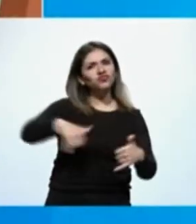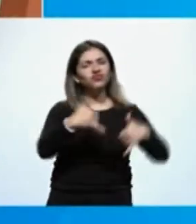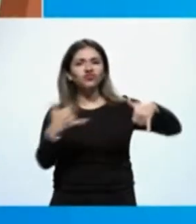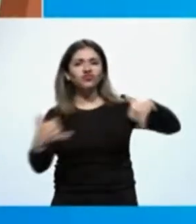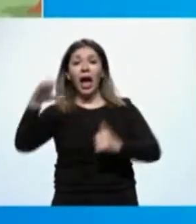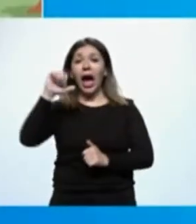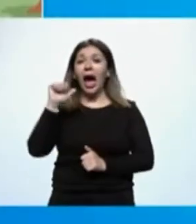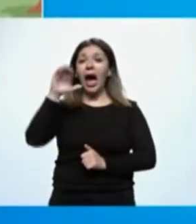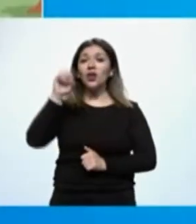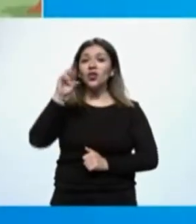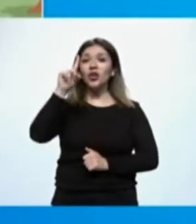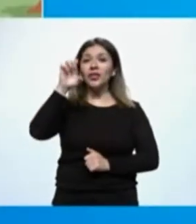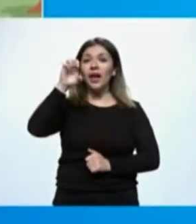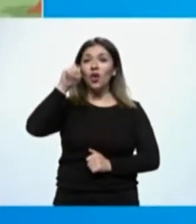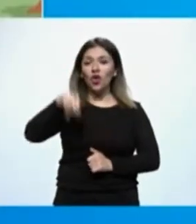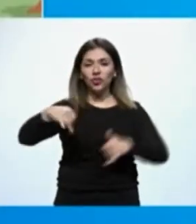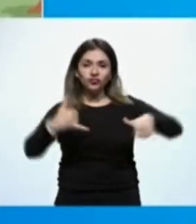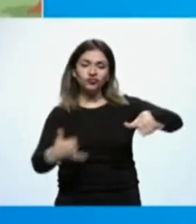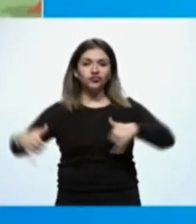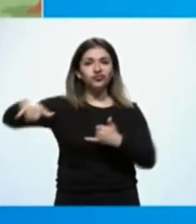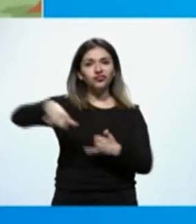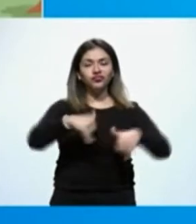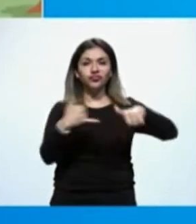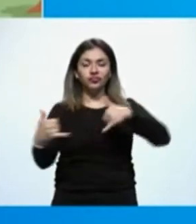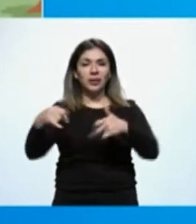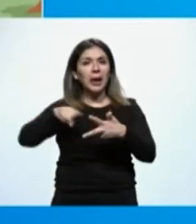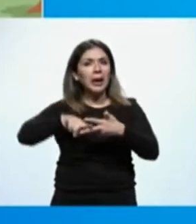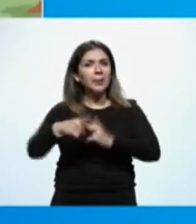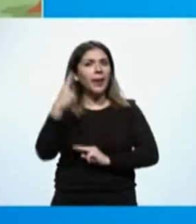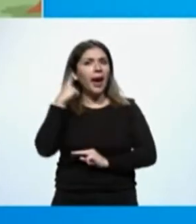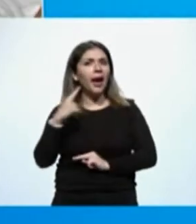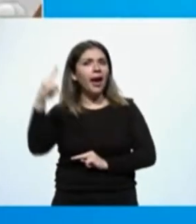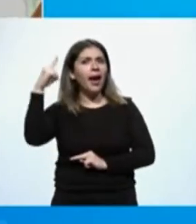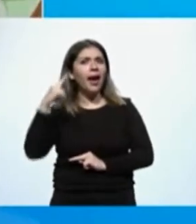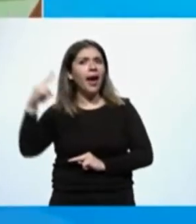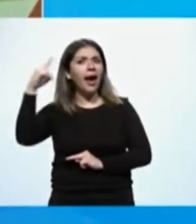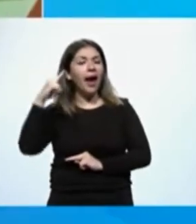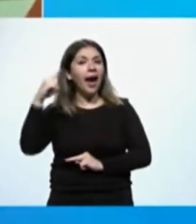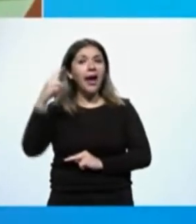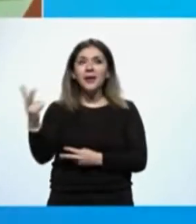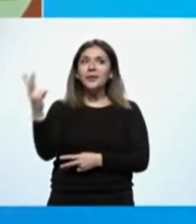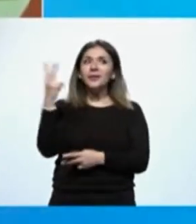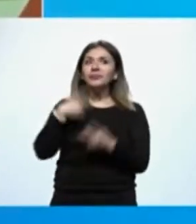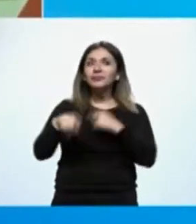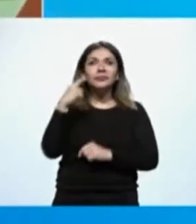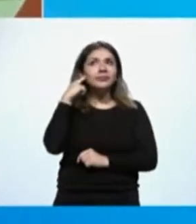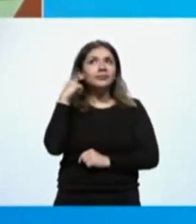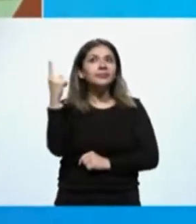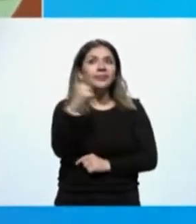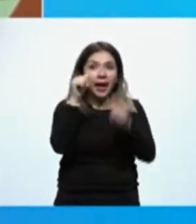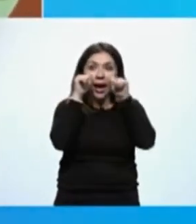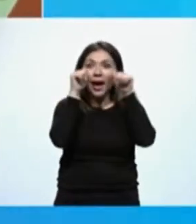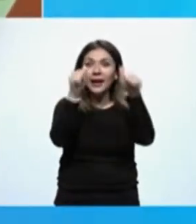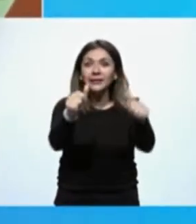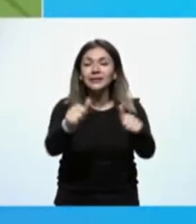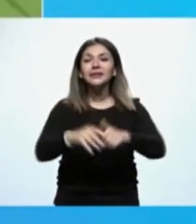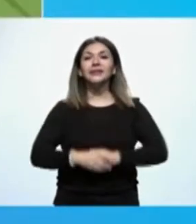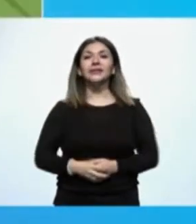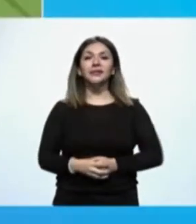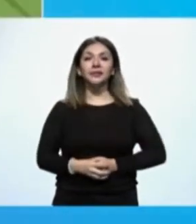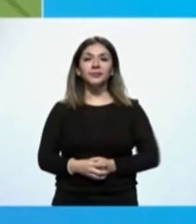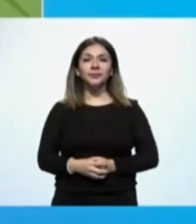tocando su acordeón. Empieza a sonar la banda, escucha con atención.